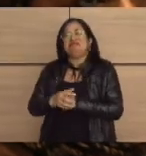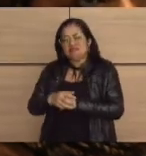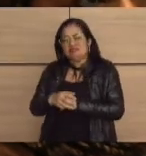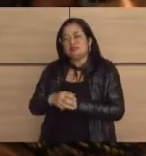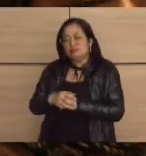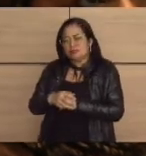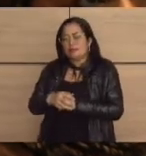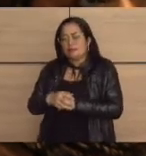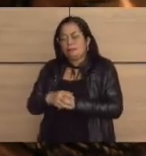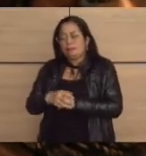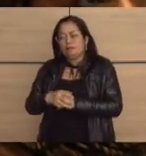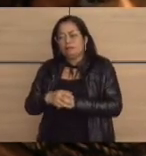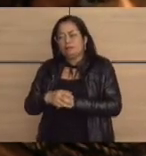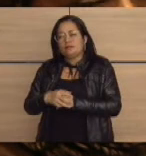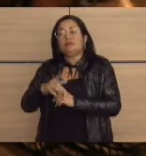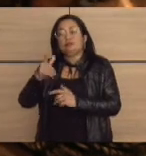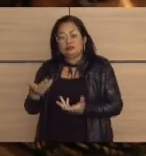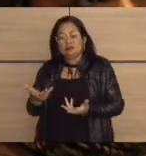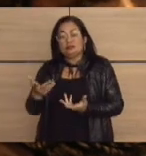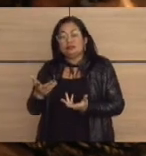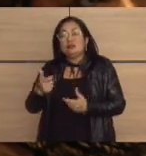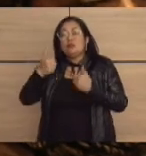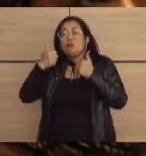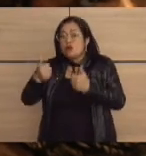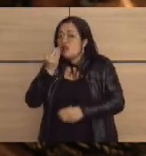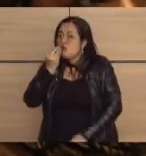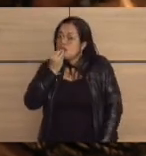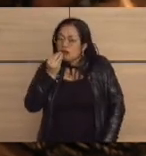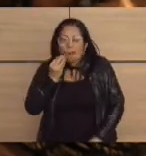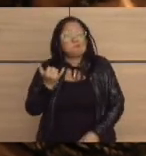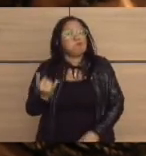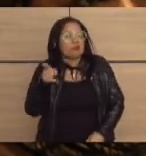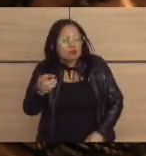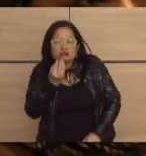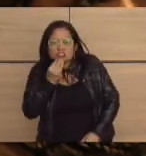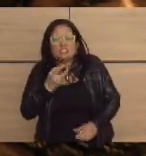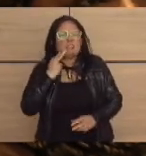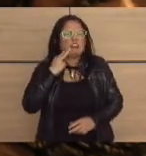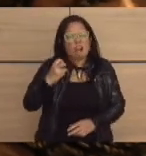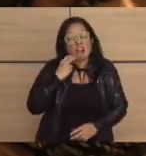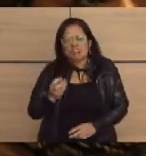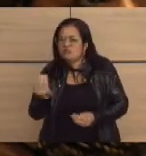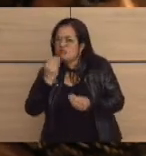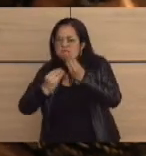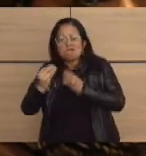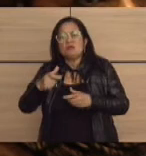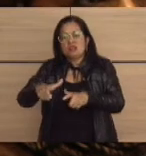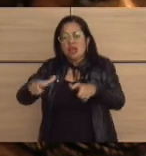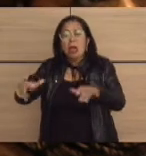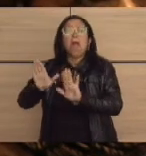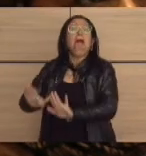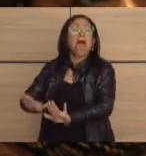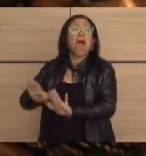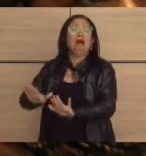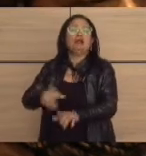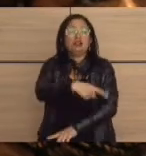fueron derrotados. Y como había buena comida y buena carne, ahí se quedaron, pero se murieron